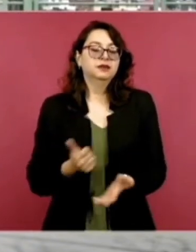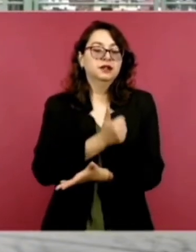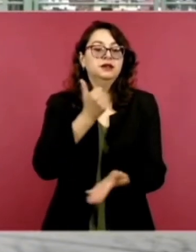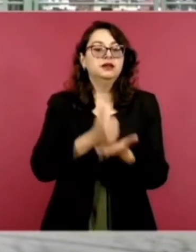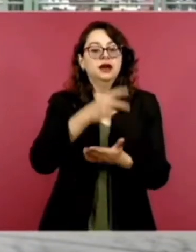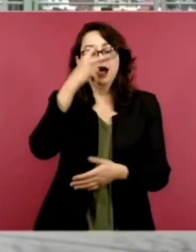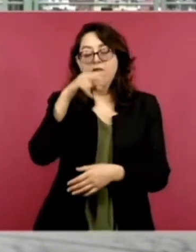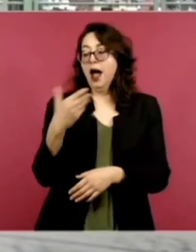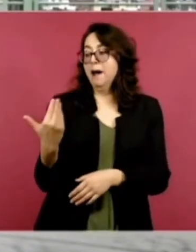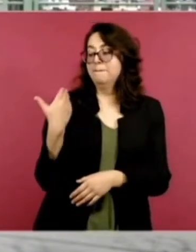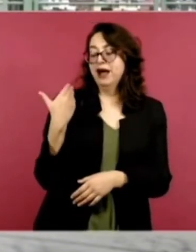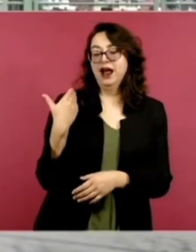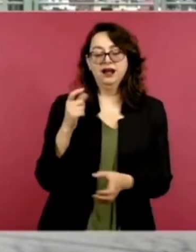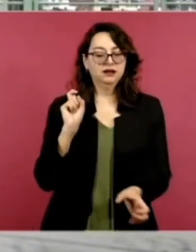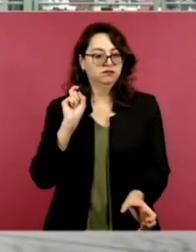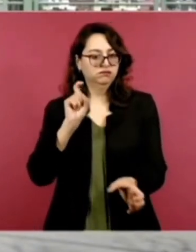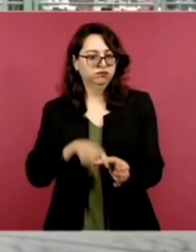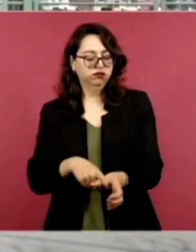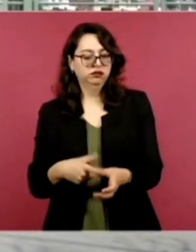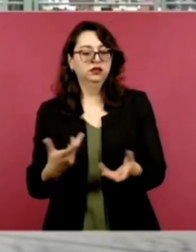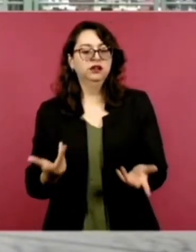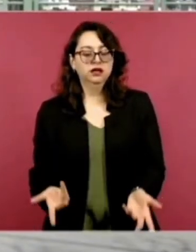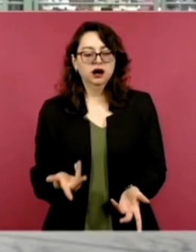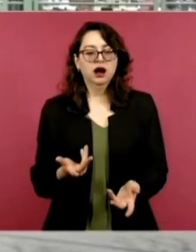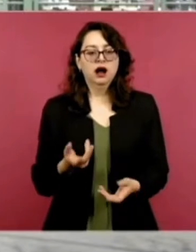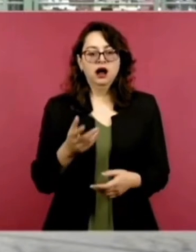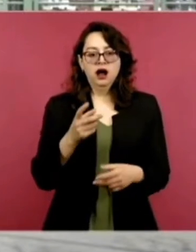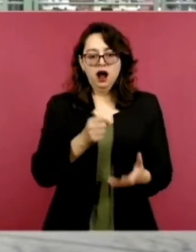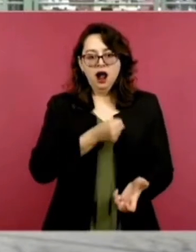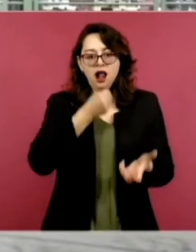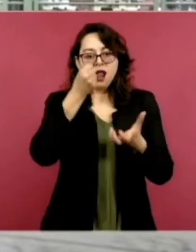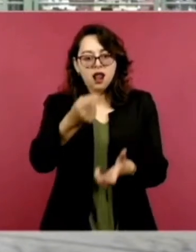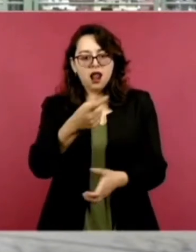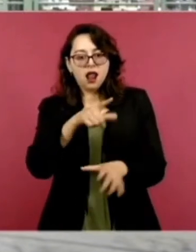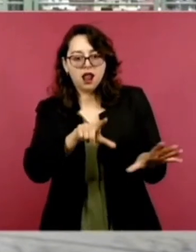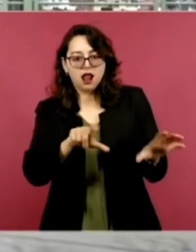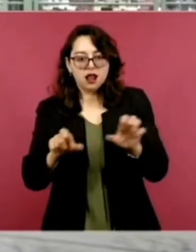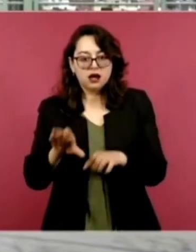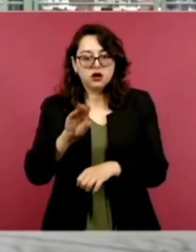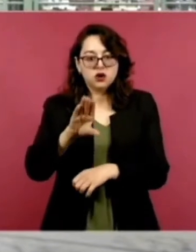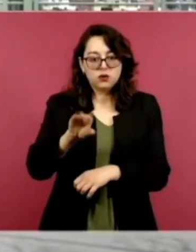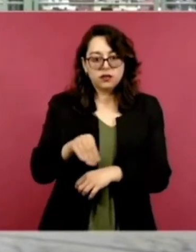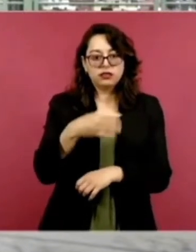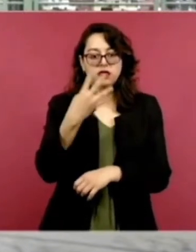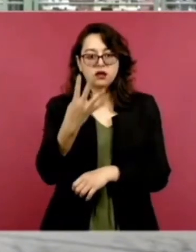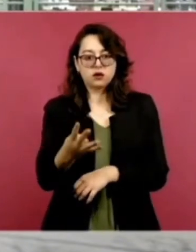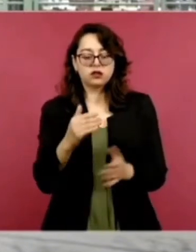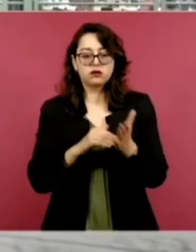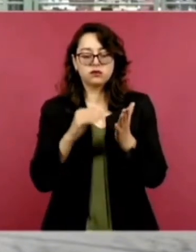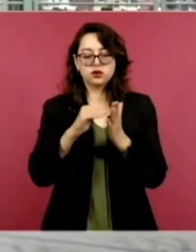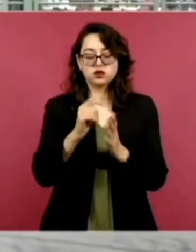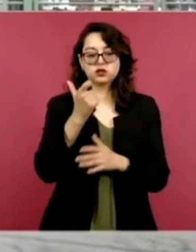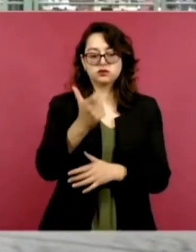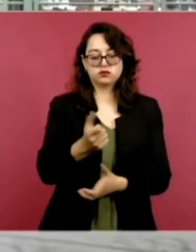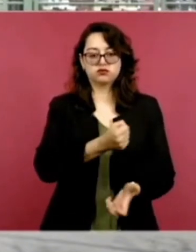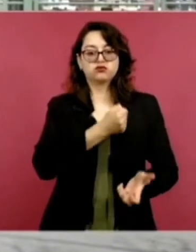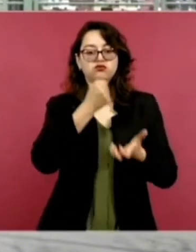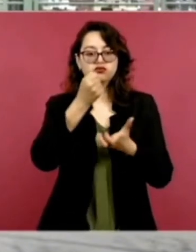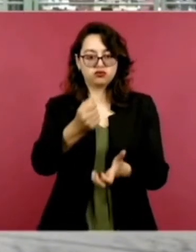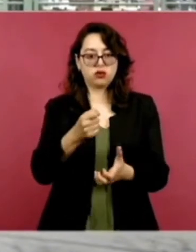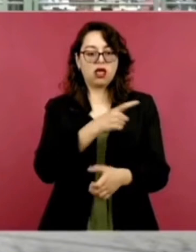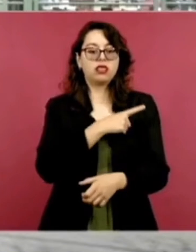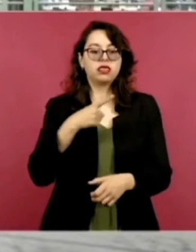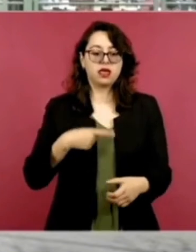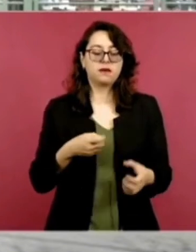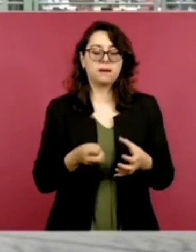de este año. Esto representa una inversión de 794 millones de pesos que debe de continuar y crecer